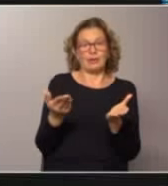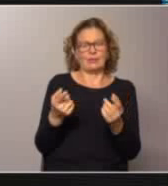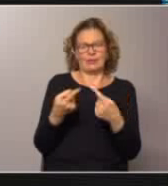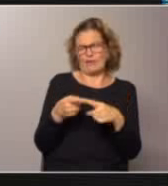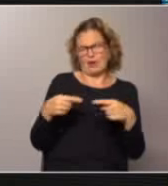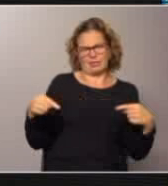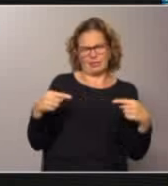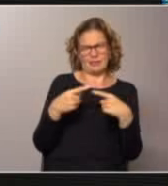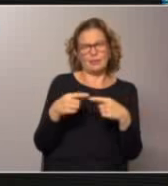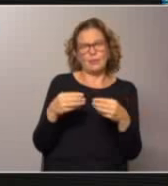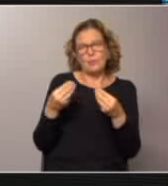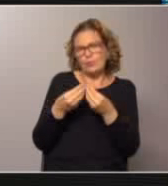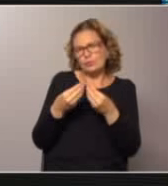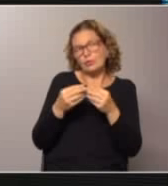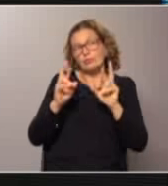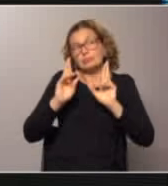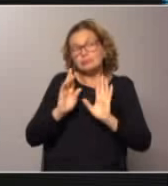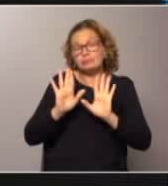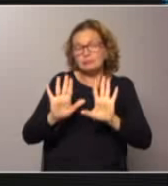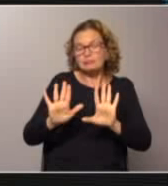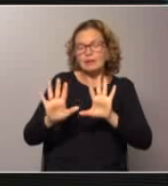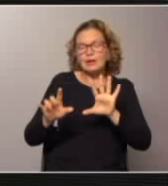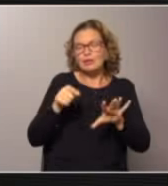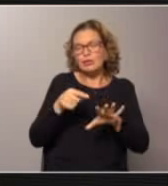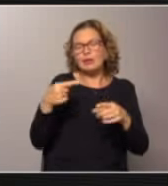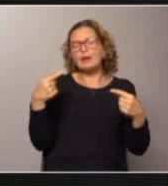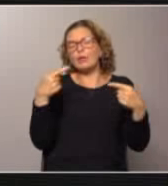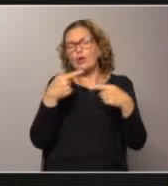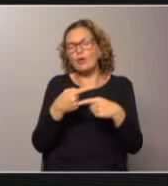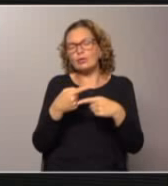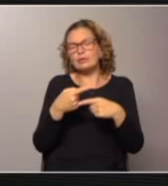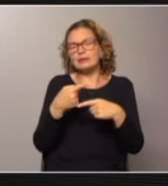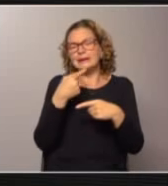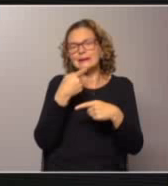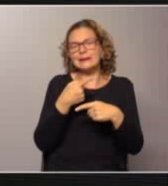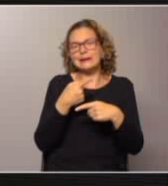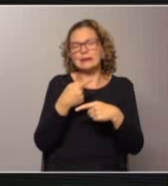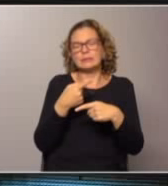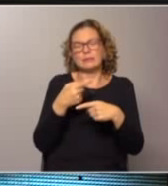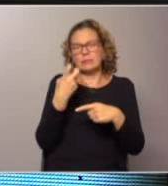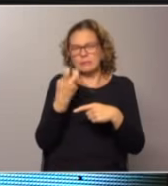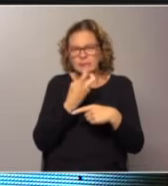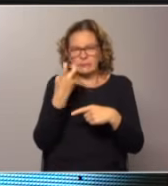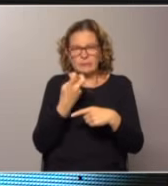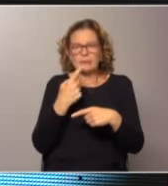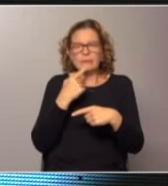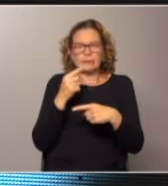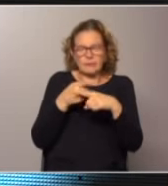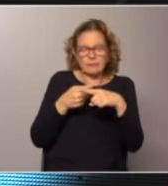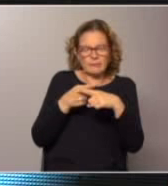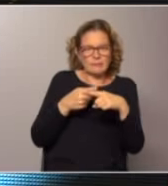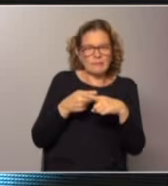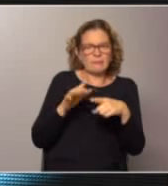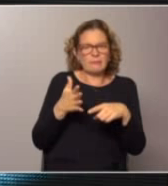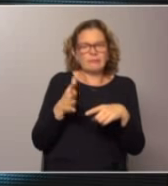con una suerte de radicalización entonces el ati y sasha radicalización en vez de buscar el término medio